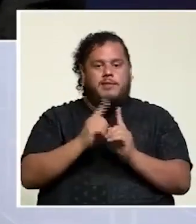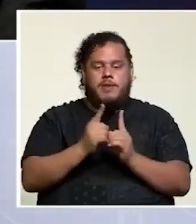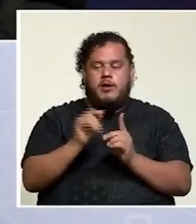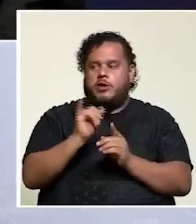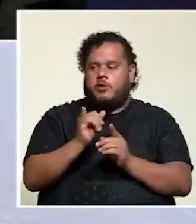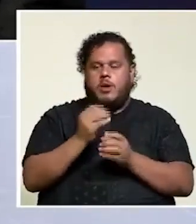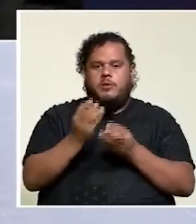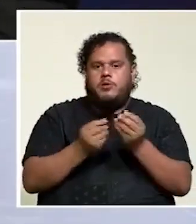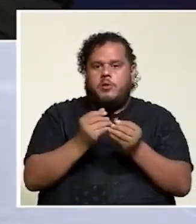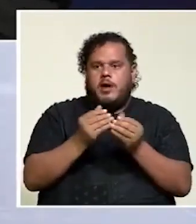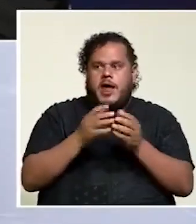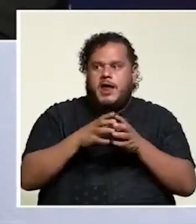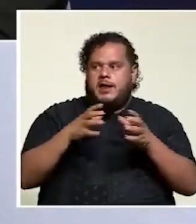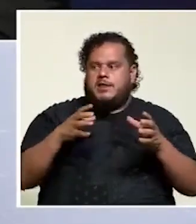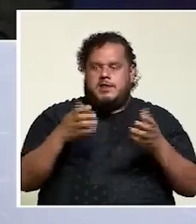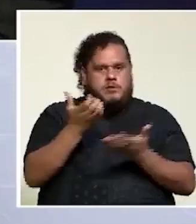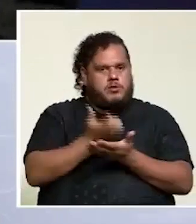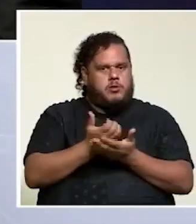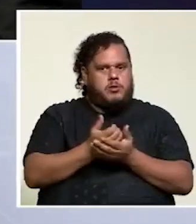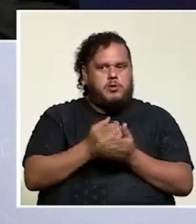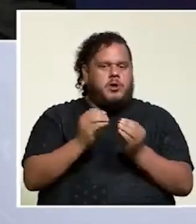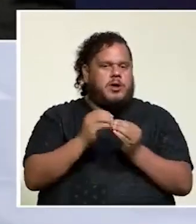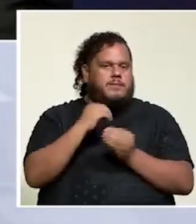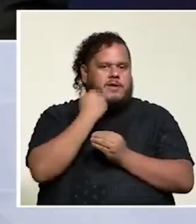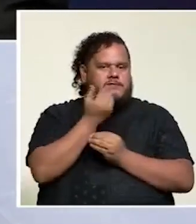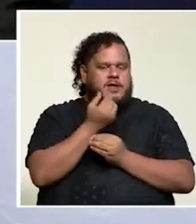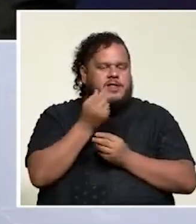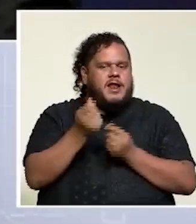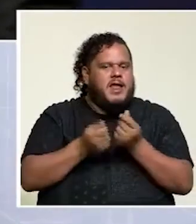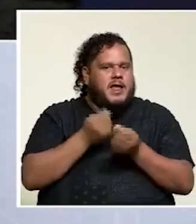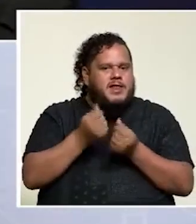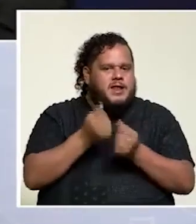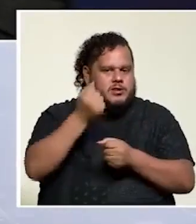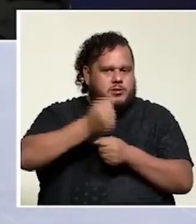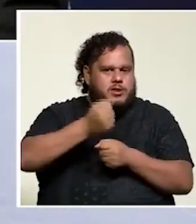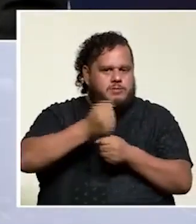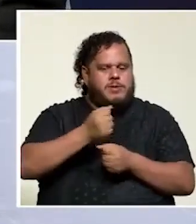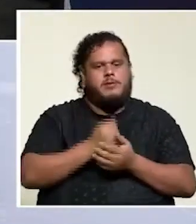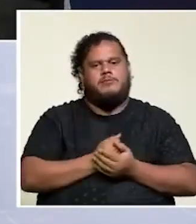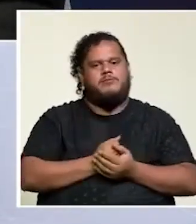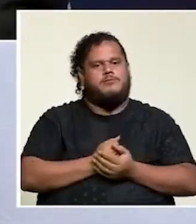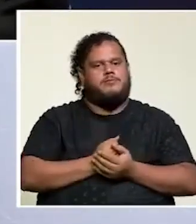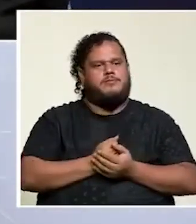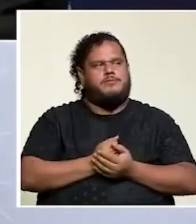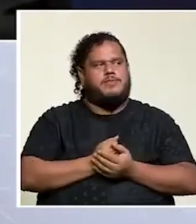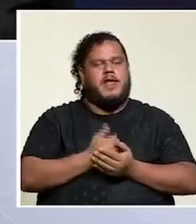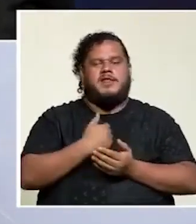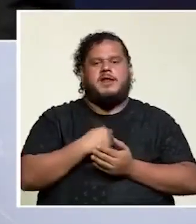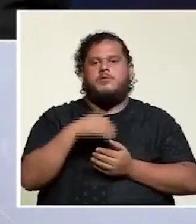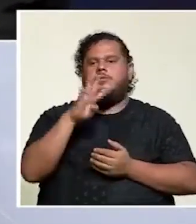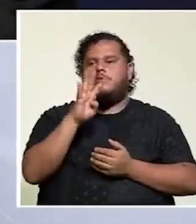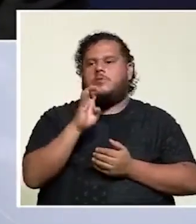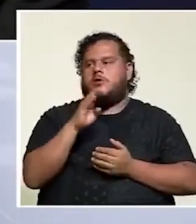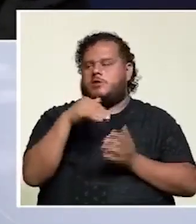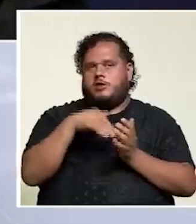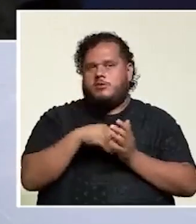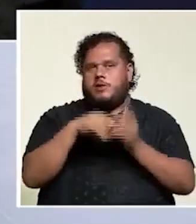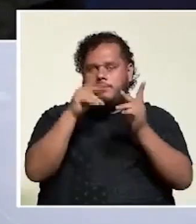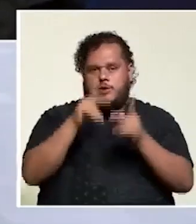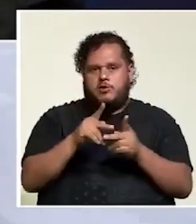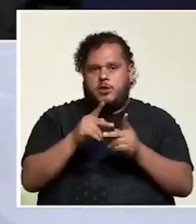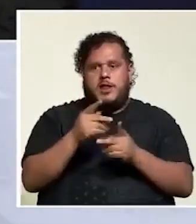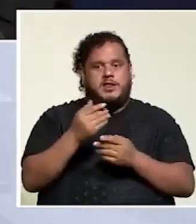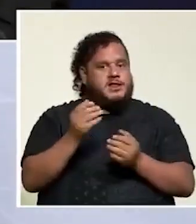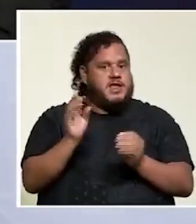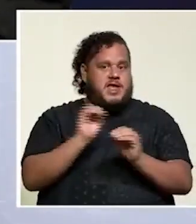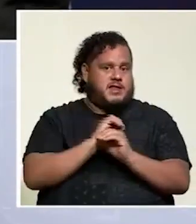vez provocar crecimiento económico y, sobre todo, Vilma, generación de empleo. Tenemos 400.000, casi 400.000 personas